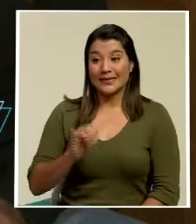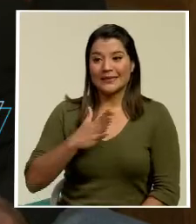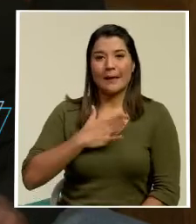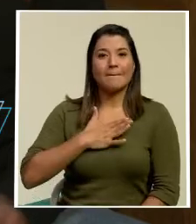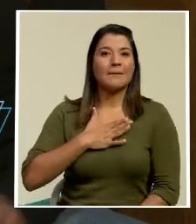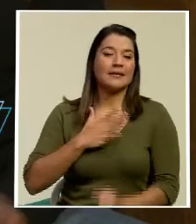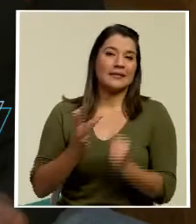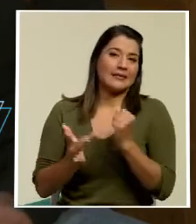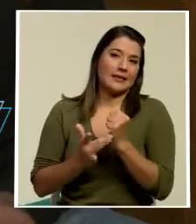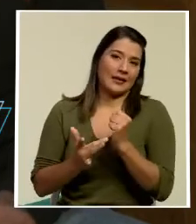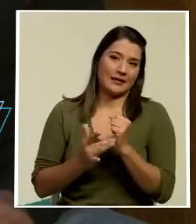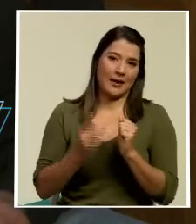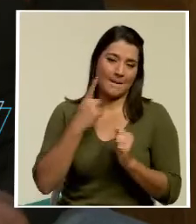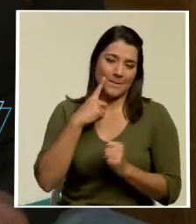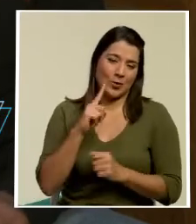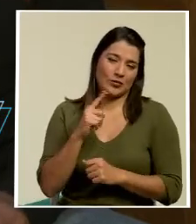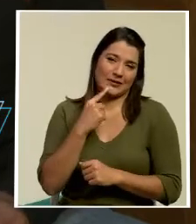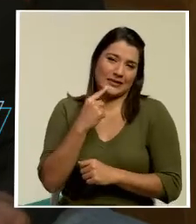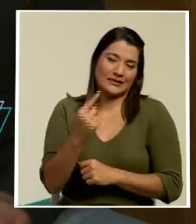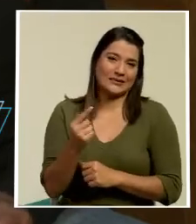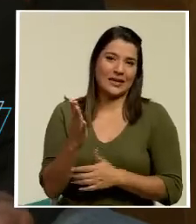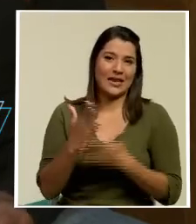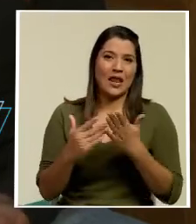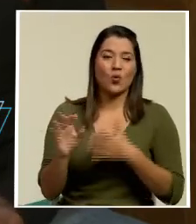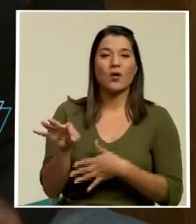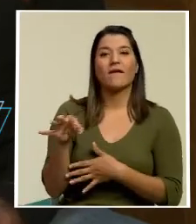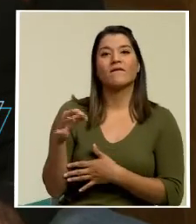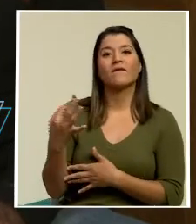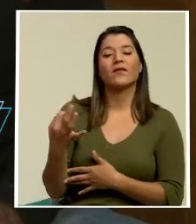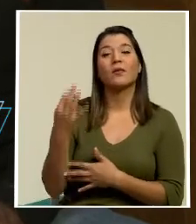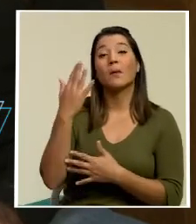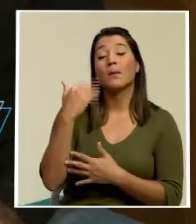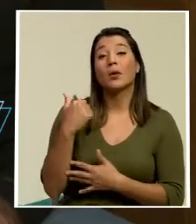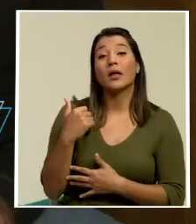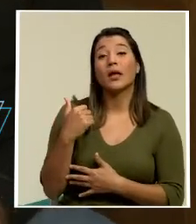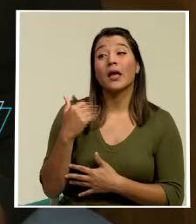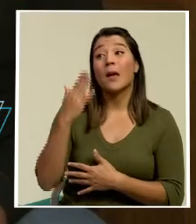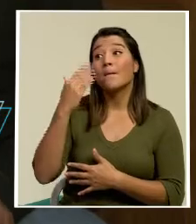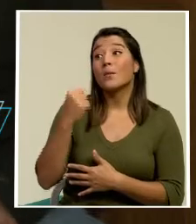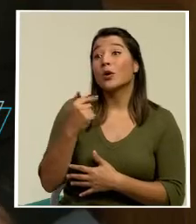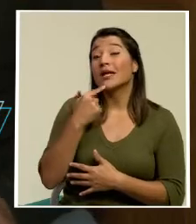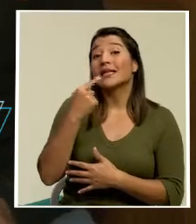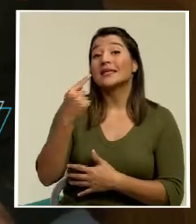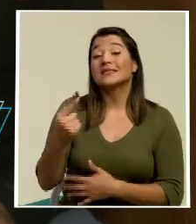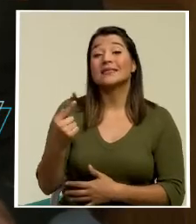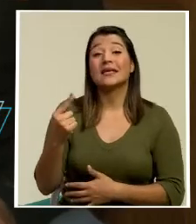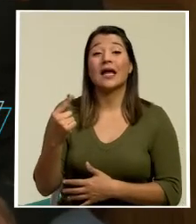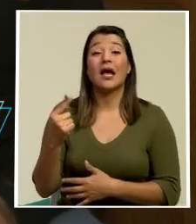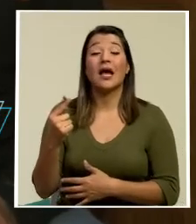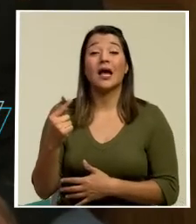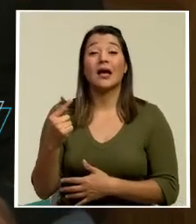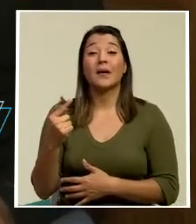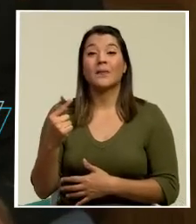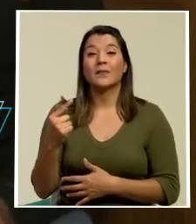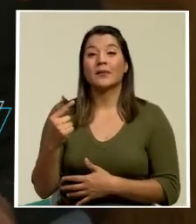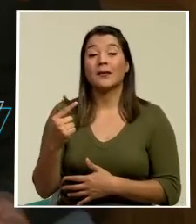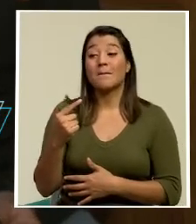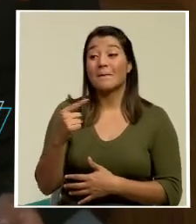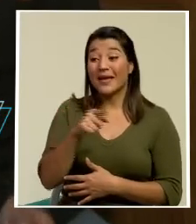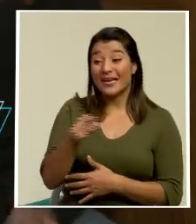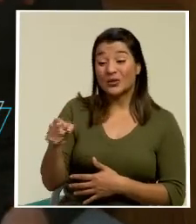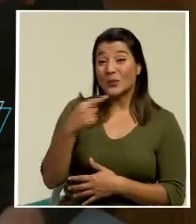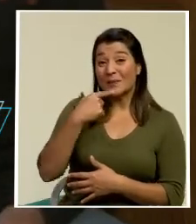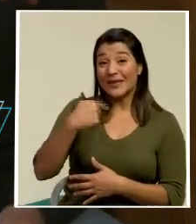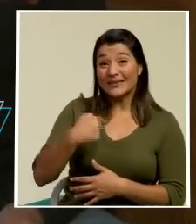doctrina, por decirlo de una forma. Porque Chávez decía que Osvaldo lo que tiene de bueno es que nos enseña a